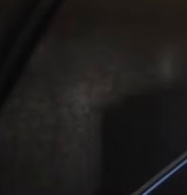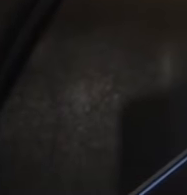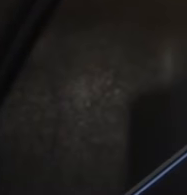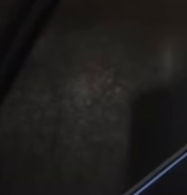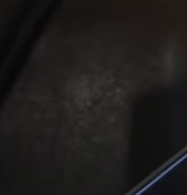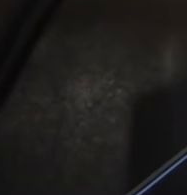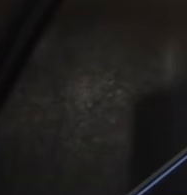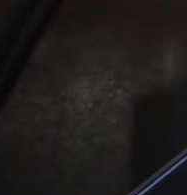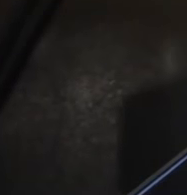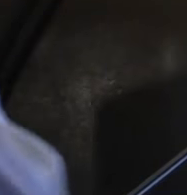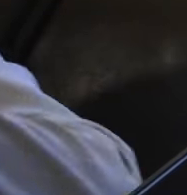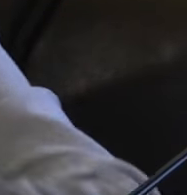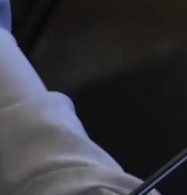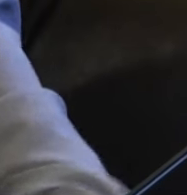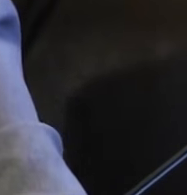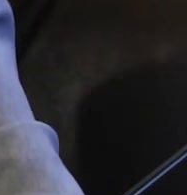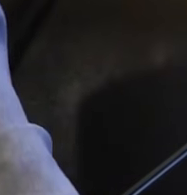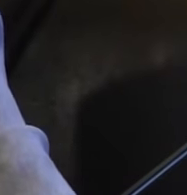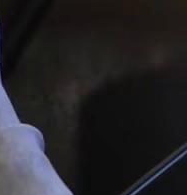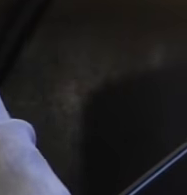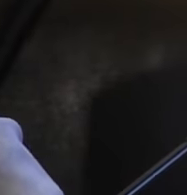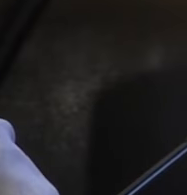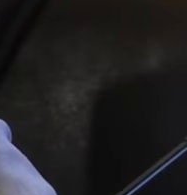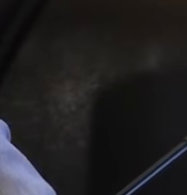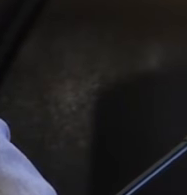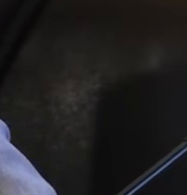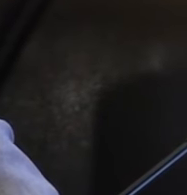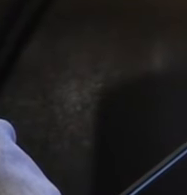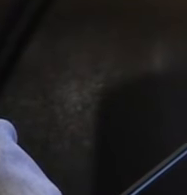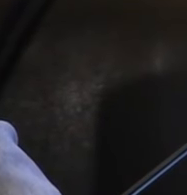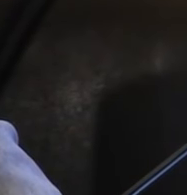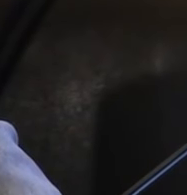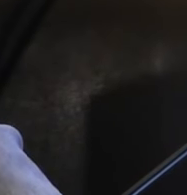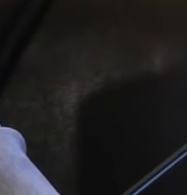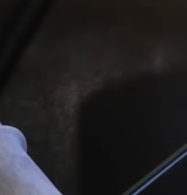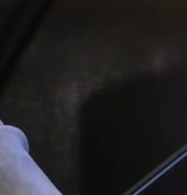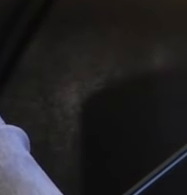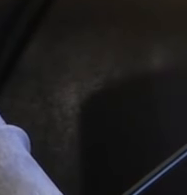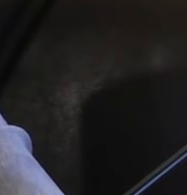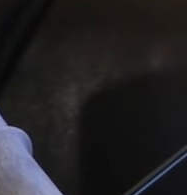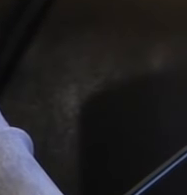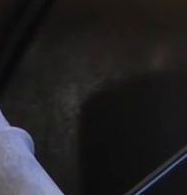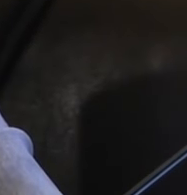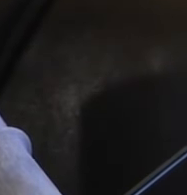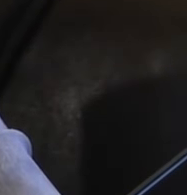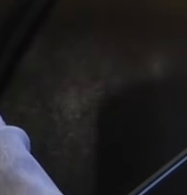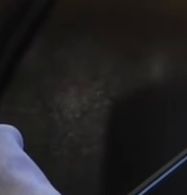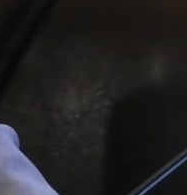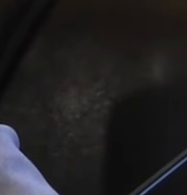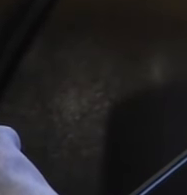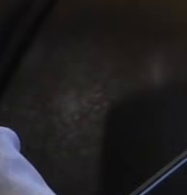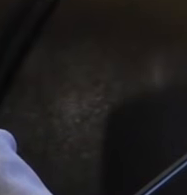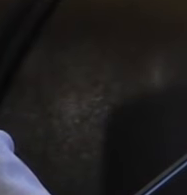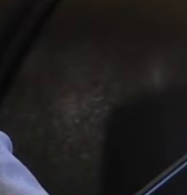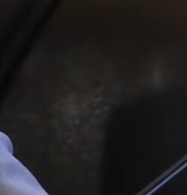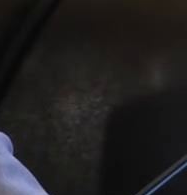voy a ayudar, entonces, recordándole 5, 3 y 1 minuto antes de que se les termine el